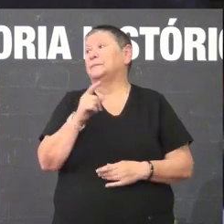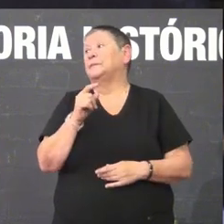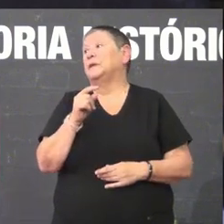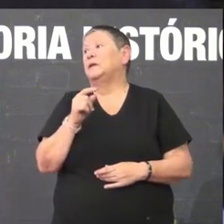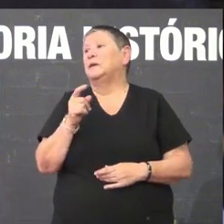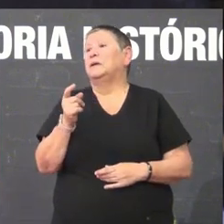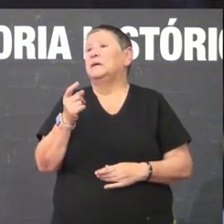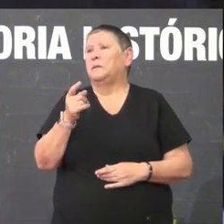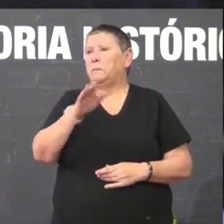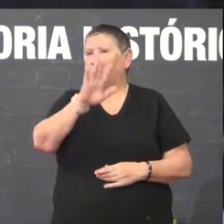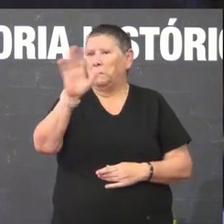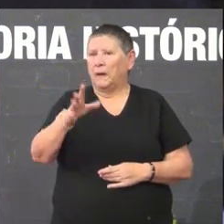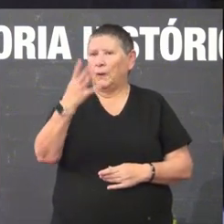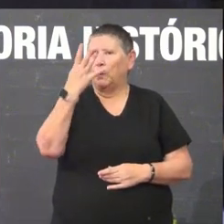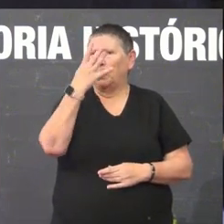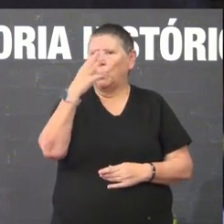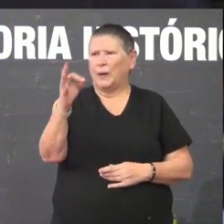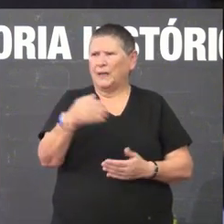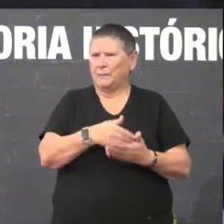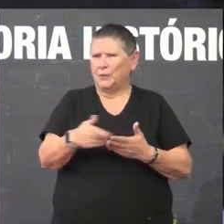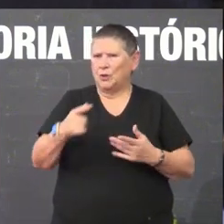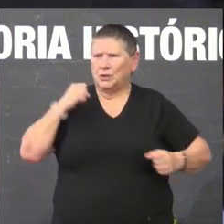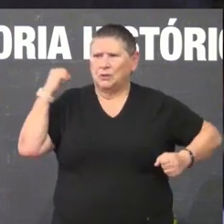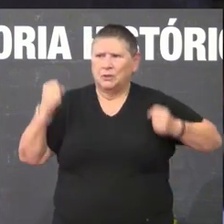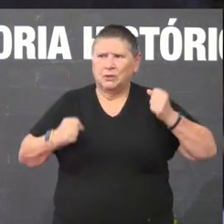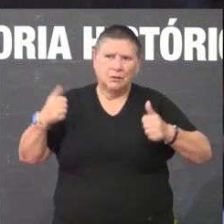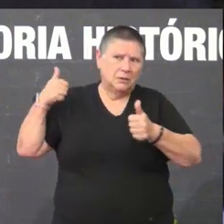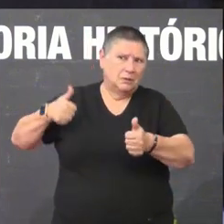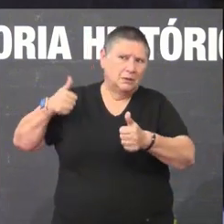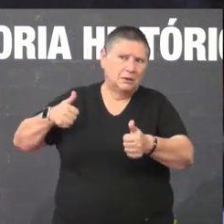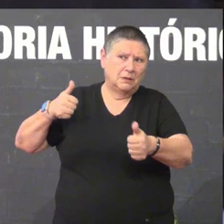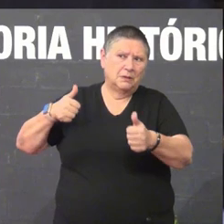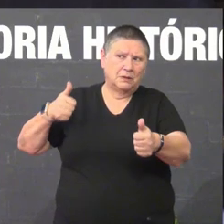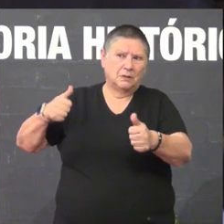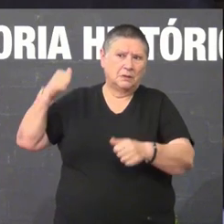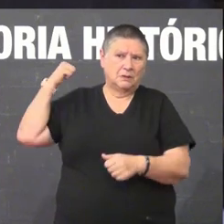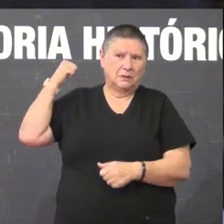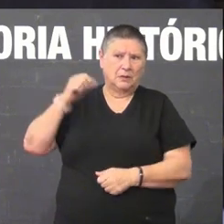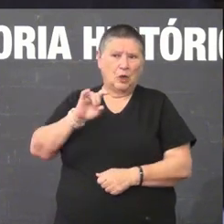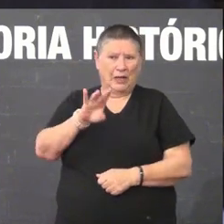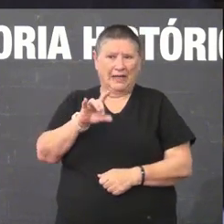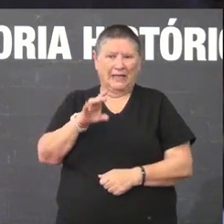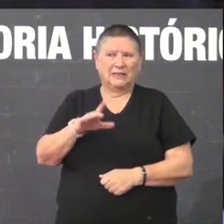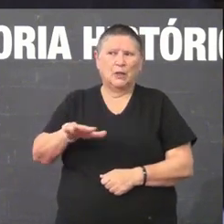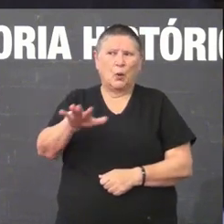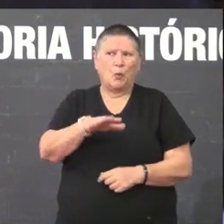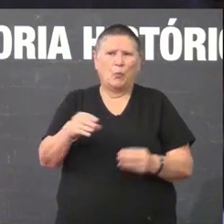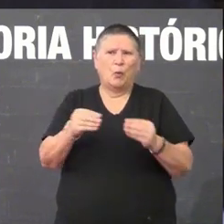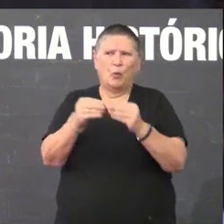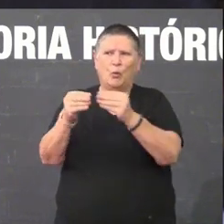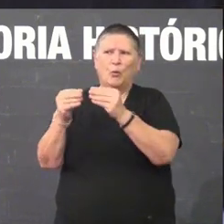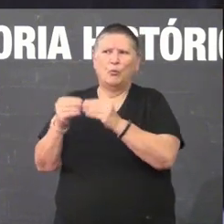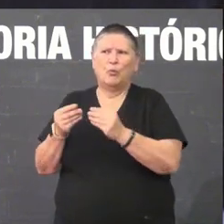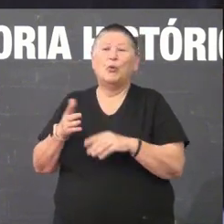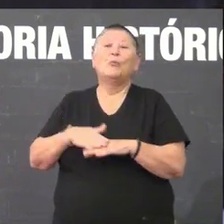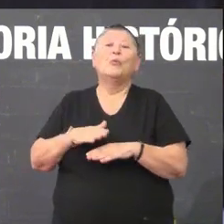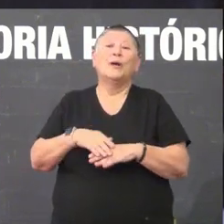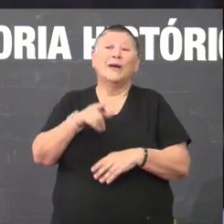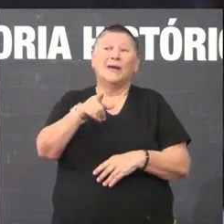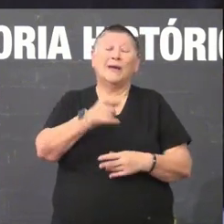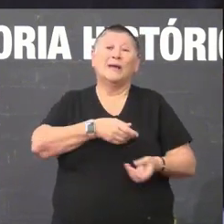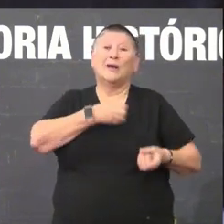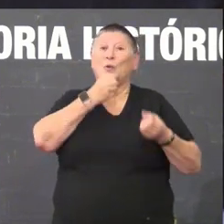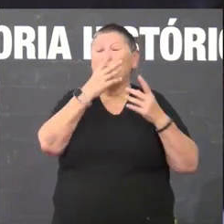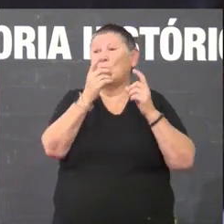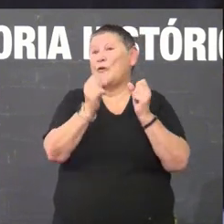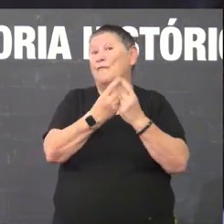que hay 40 millones de personas que corrieron delante de los grises y yo creo que sí existe ese lugar común es porque ese relato oficial que